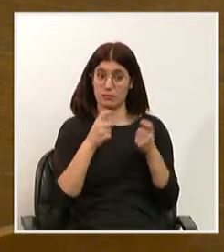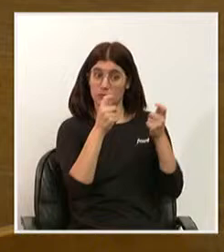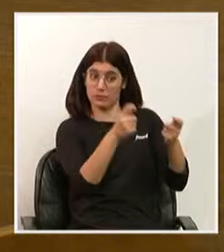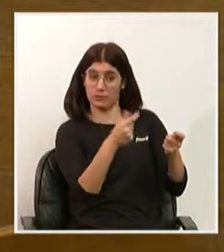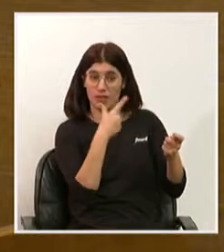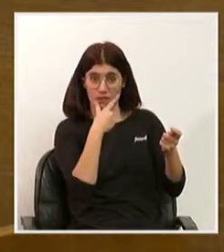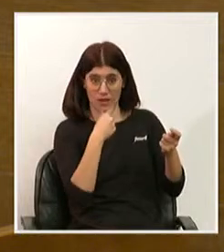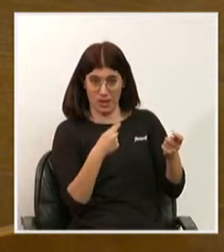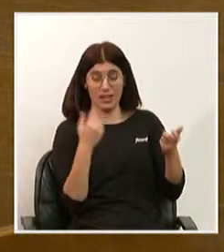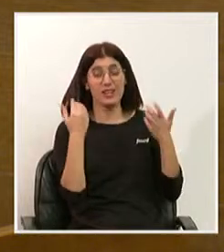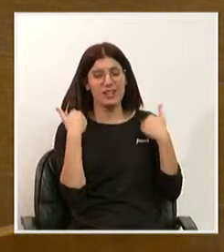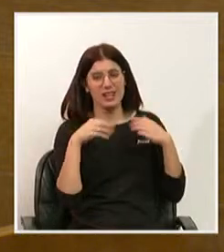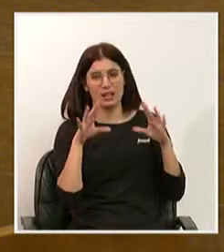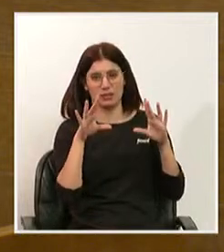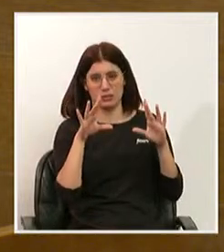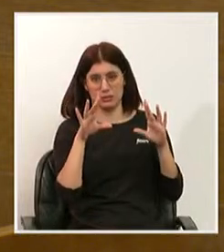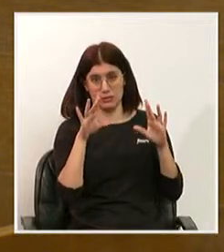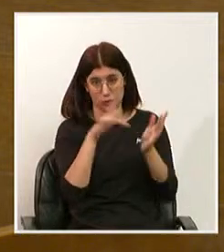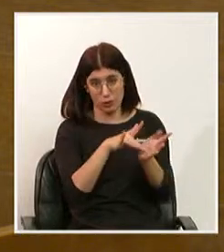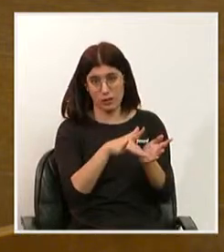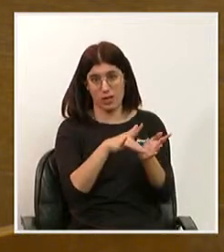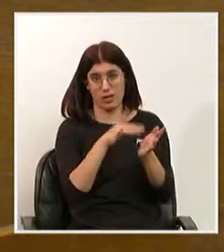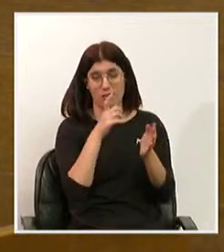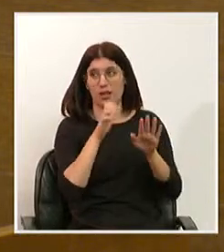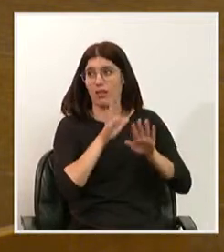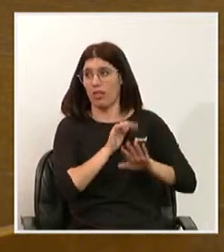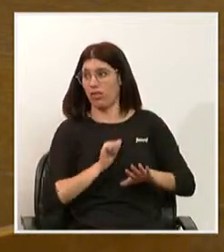MEC que